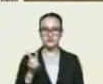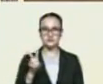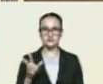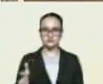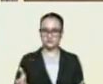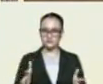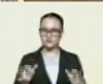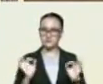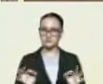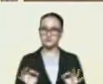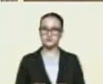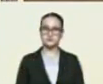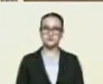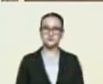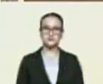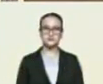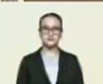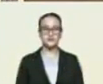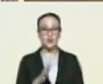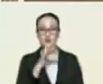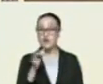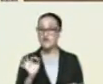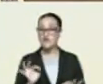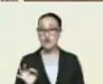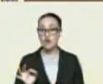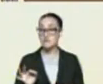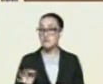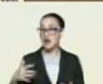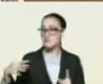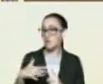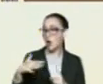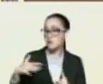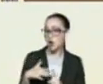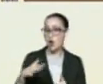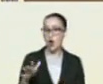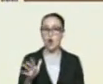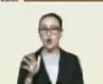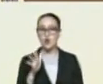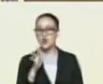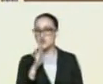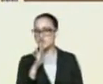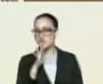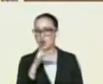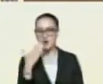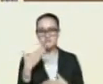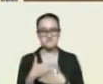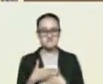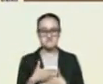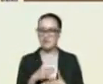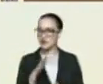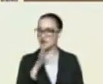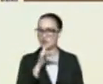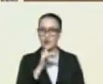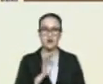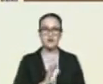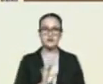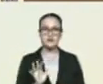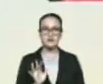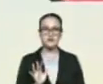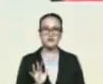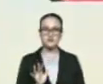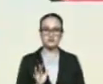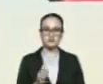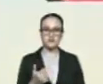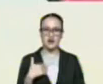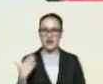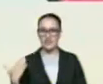venezolanos y las venezolanas. No hay forma, no hay agresión, no hay sanción, no hay bloqueo criminal que pretenda